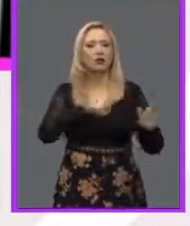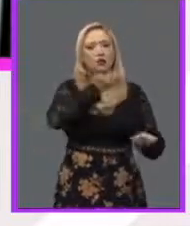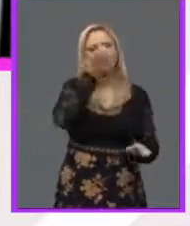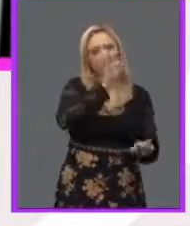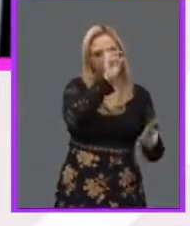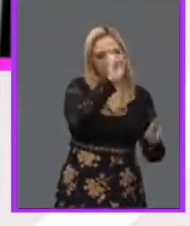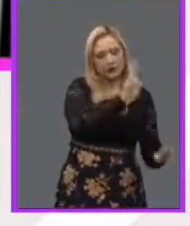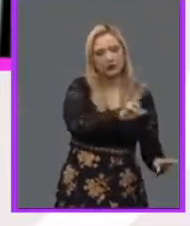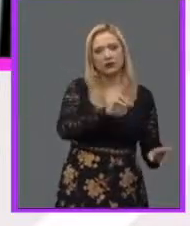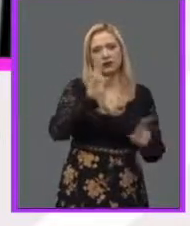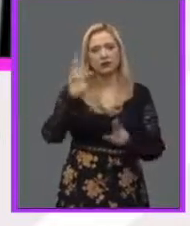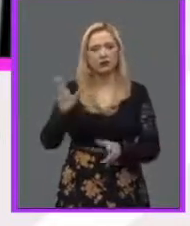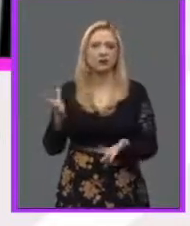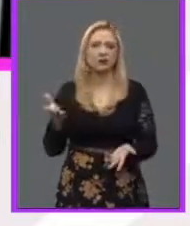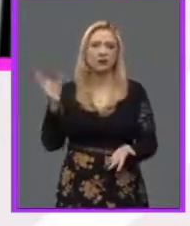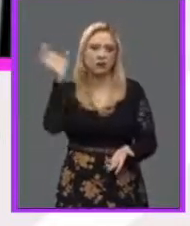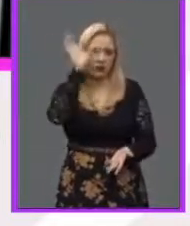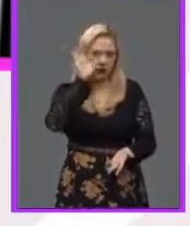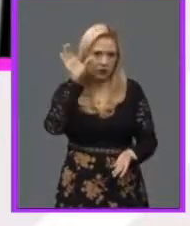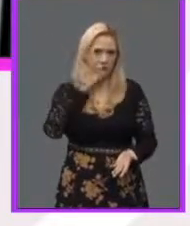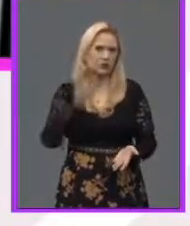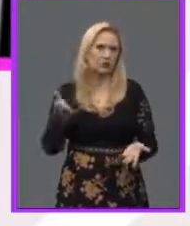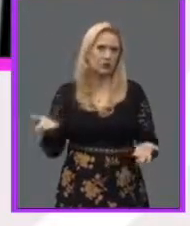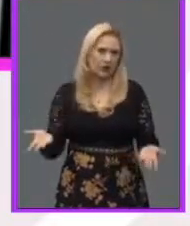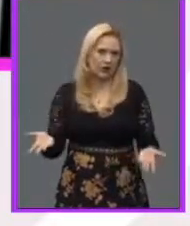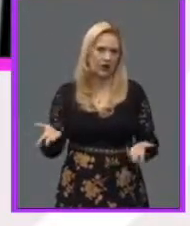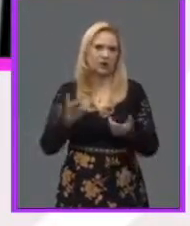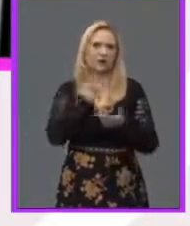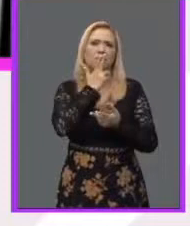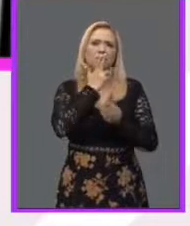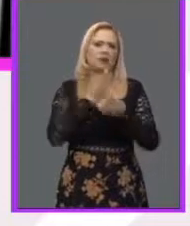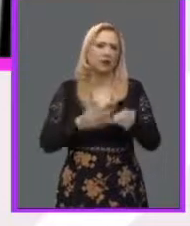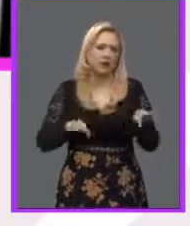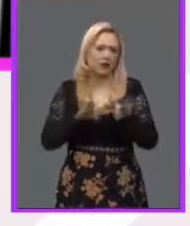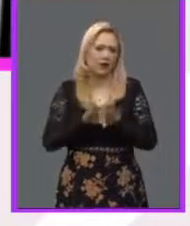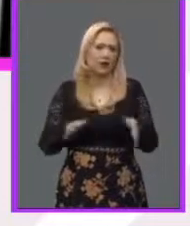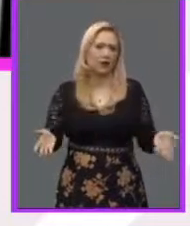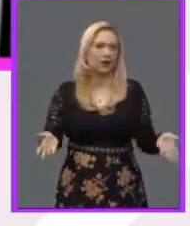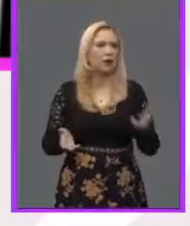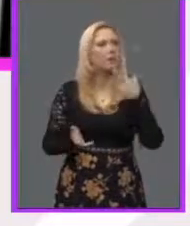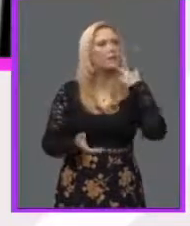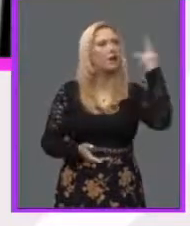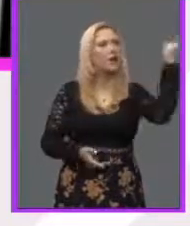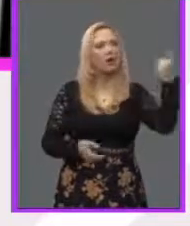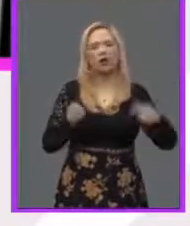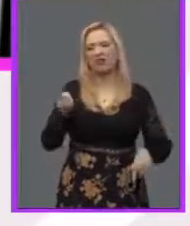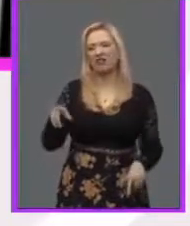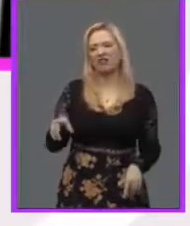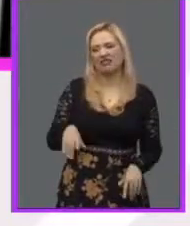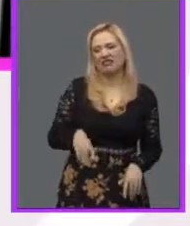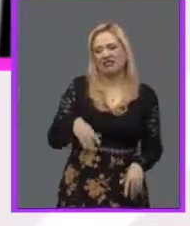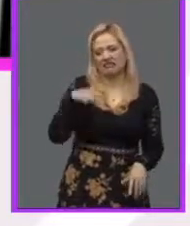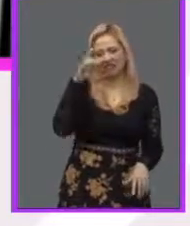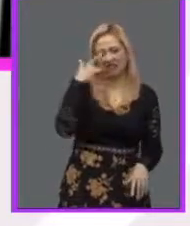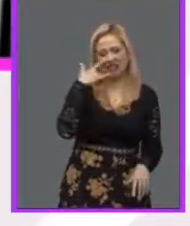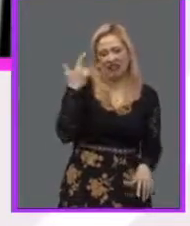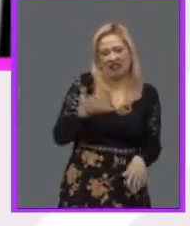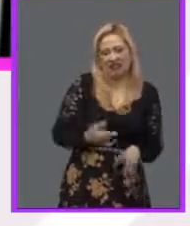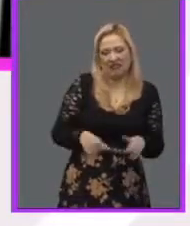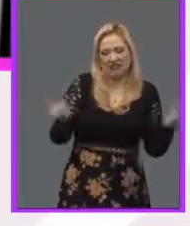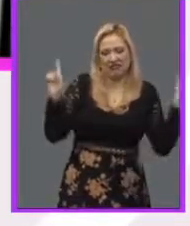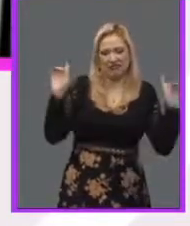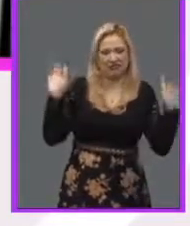costumbres, ciertas expresiones culturales frente a otras como mejores o exotizándolas, ¿no? Que es lo que